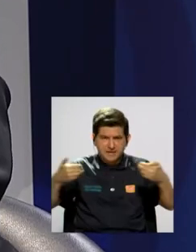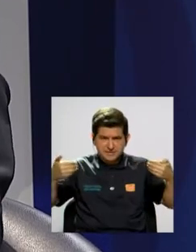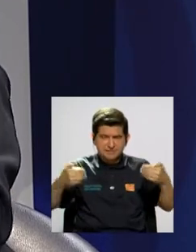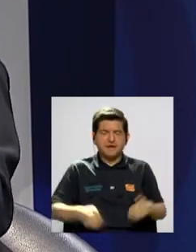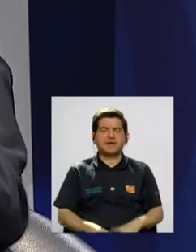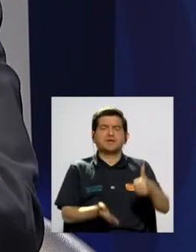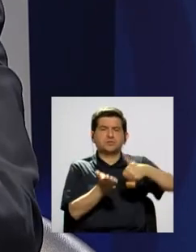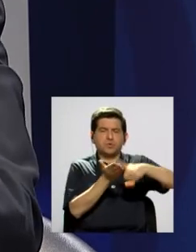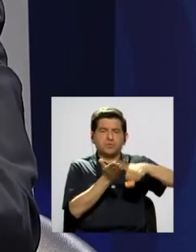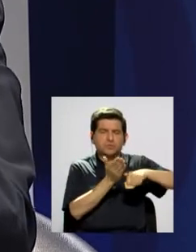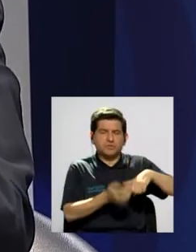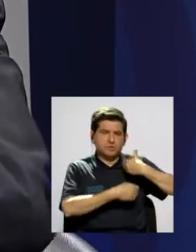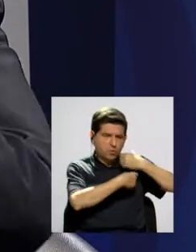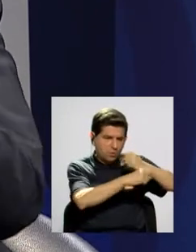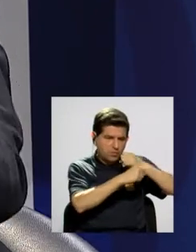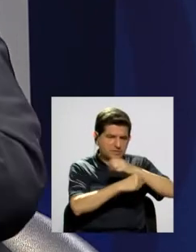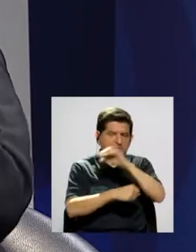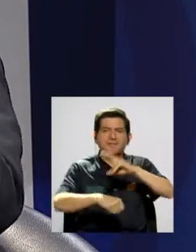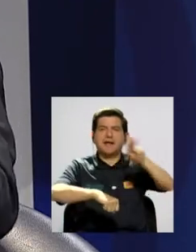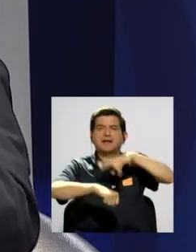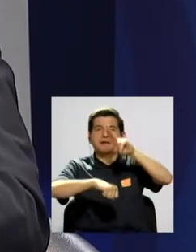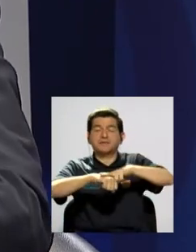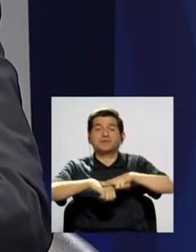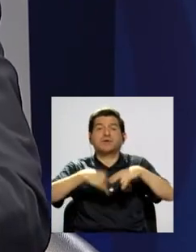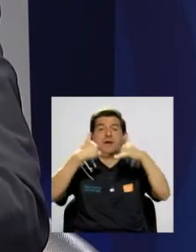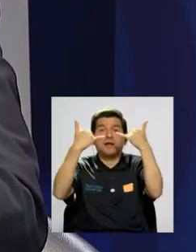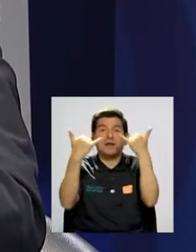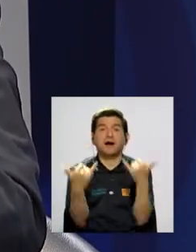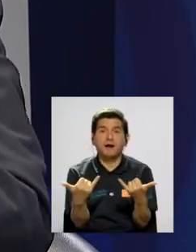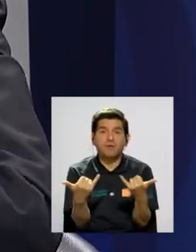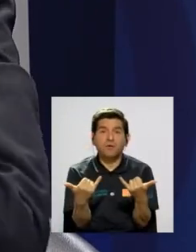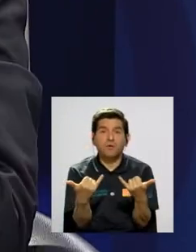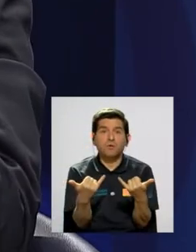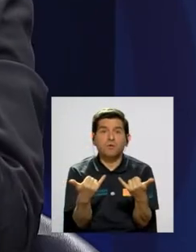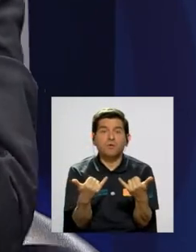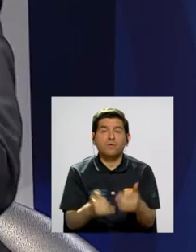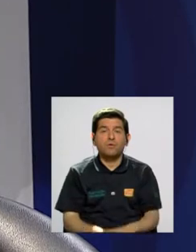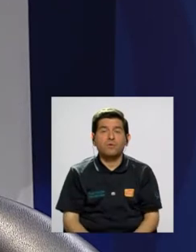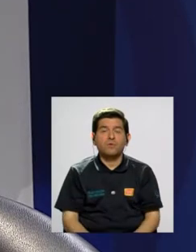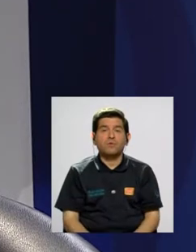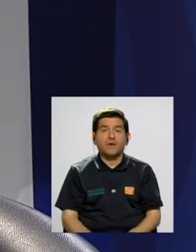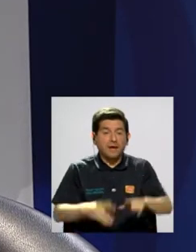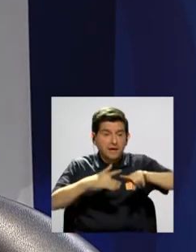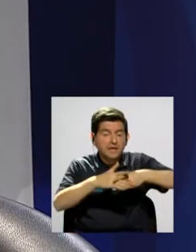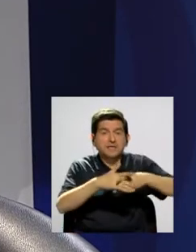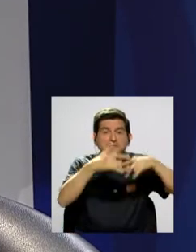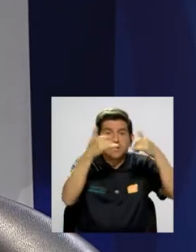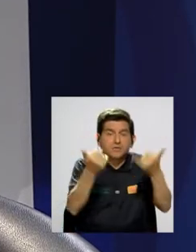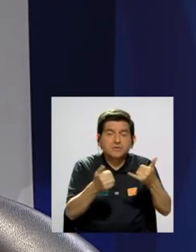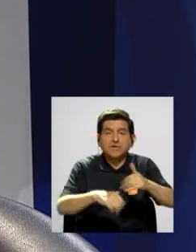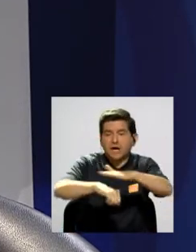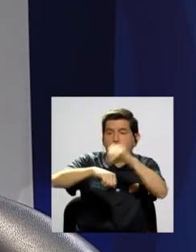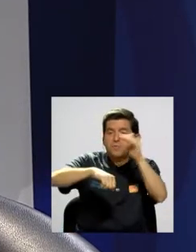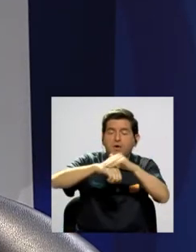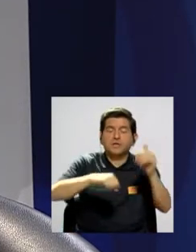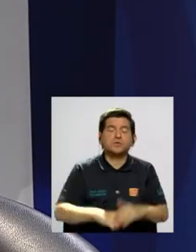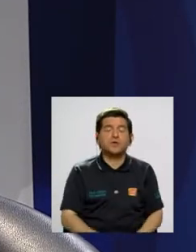elecciones municipales de las nacionales, prácticamente nos coloca. Apenas tomamos aire cuando ya están siendo convocadas las nuevas elecciones.